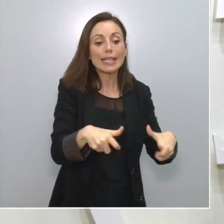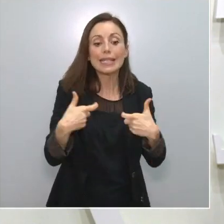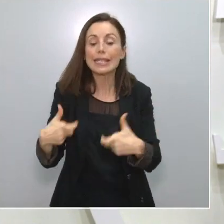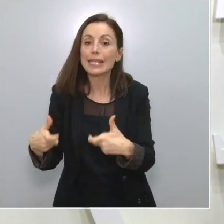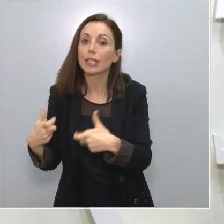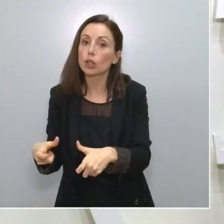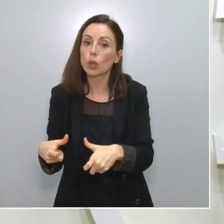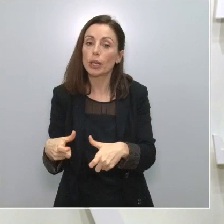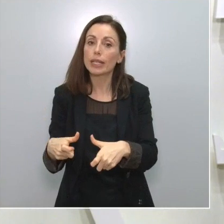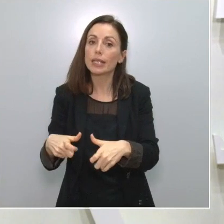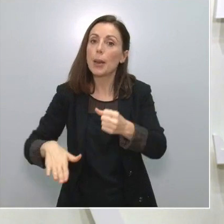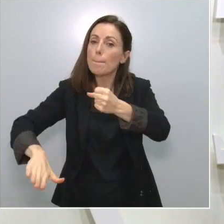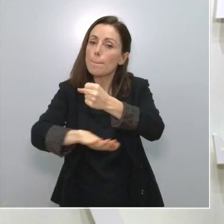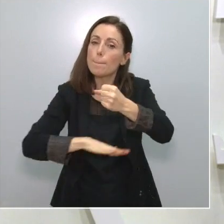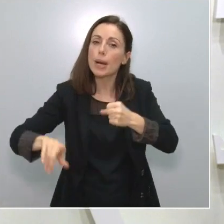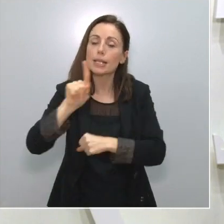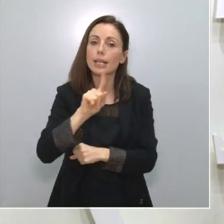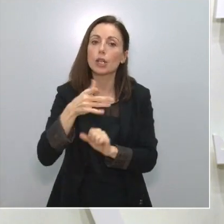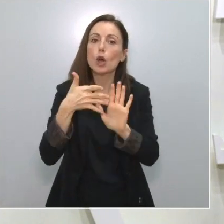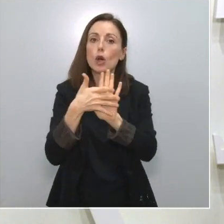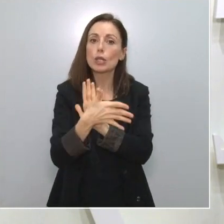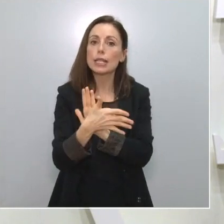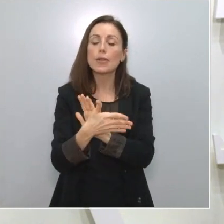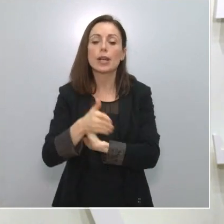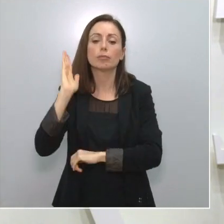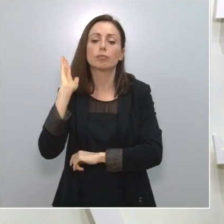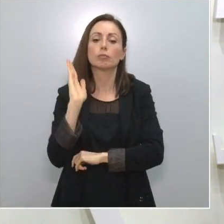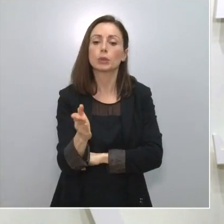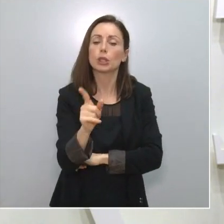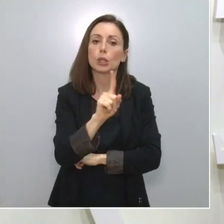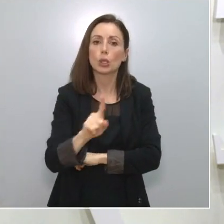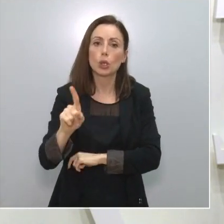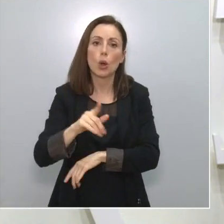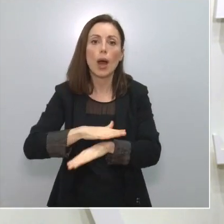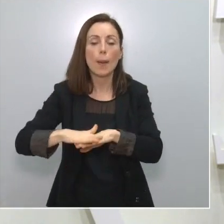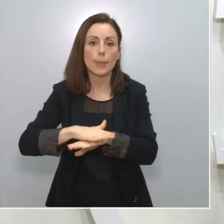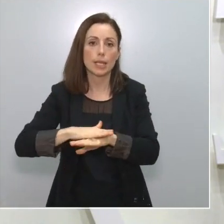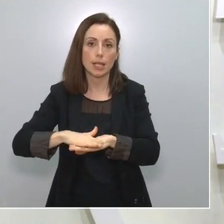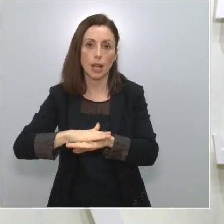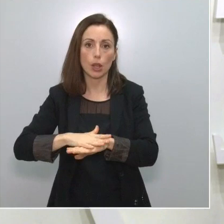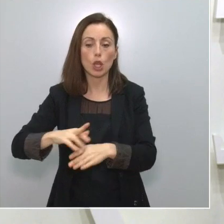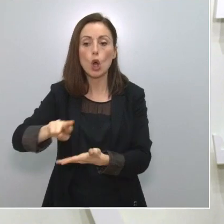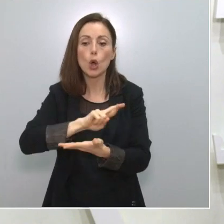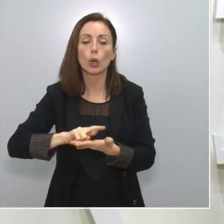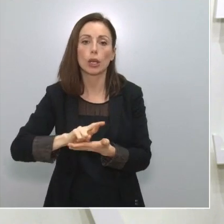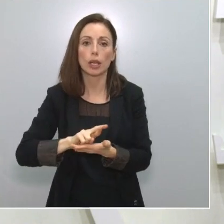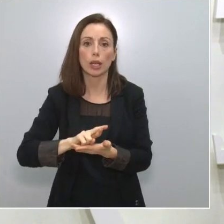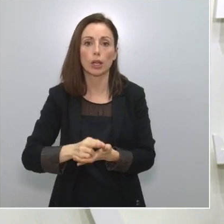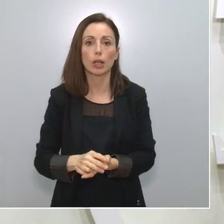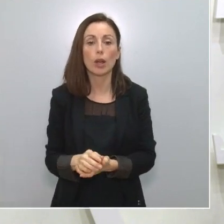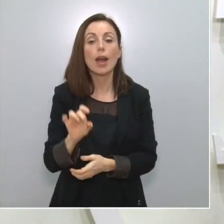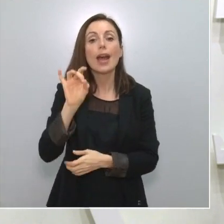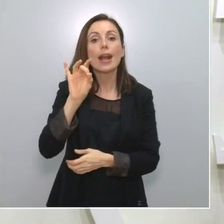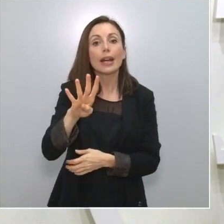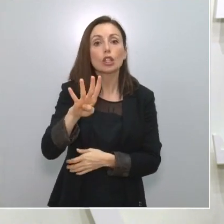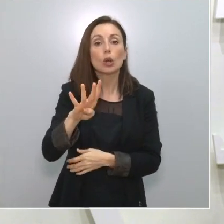considerados como no esenciales no va a tener impacto en la administración regional. Desde el mismo día 14 de